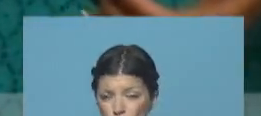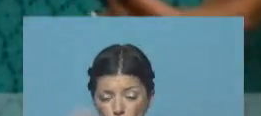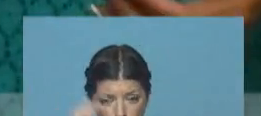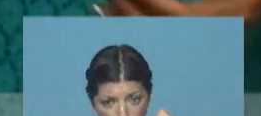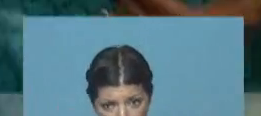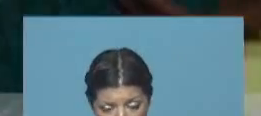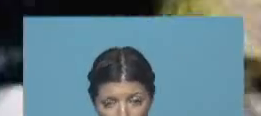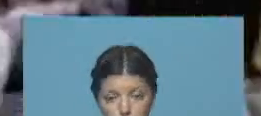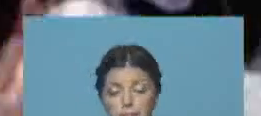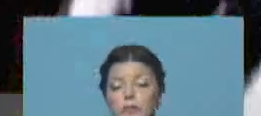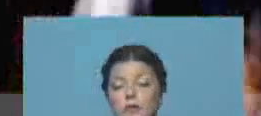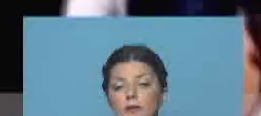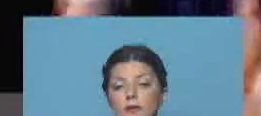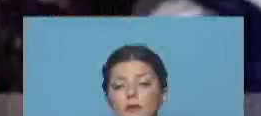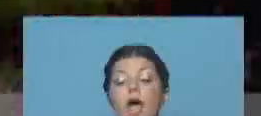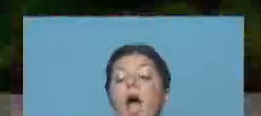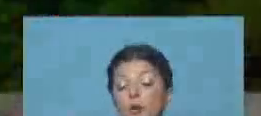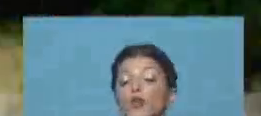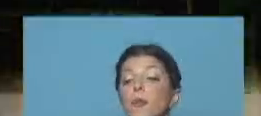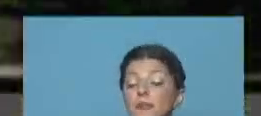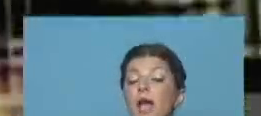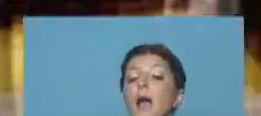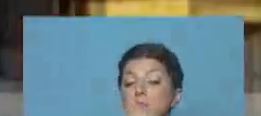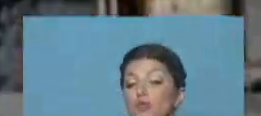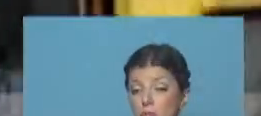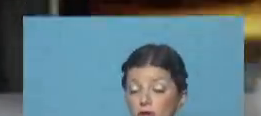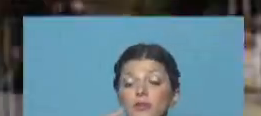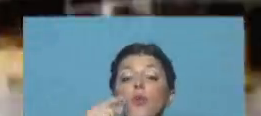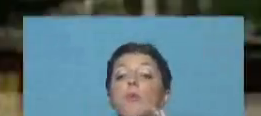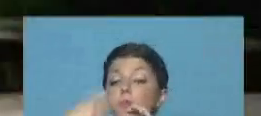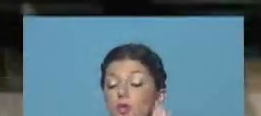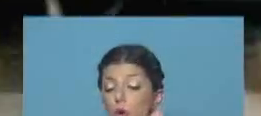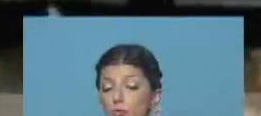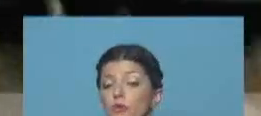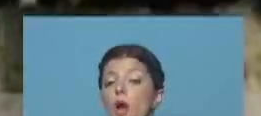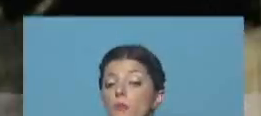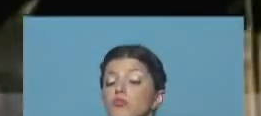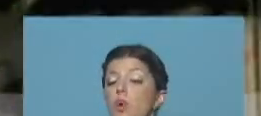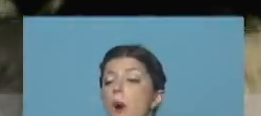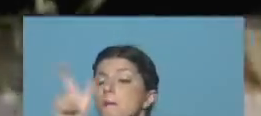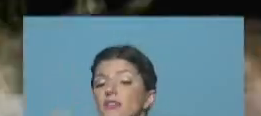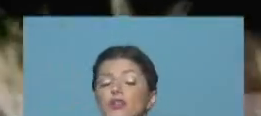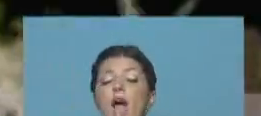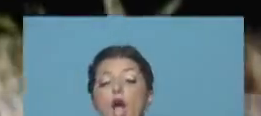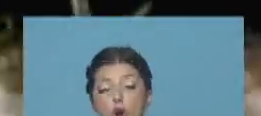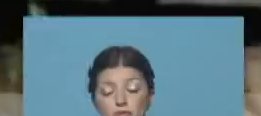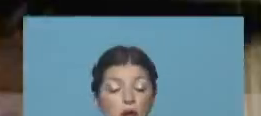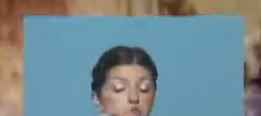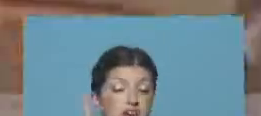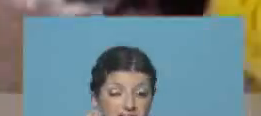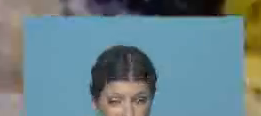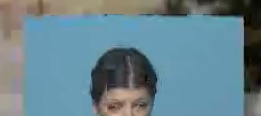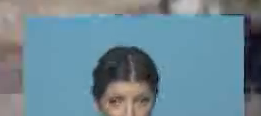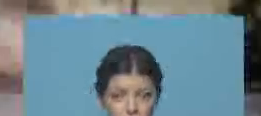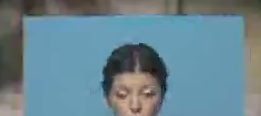Desde otra óptica, el oficialismo responde con el video de un artefacto explosivo arrojado por supuestos opositores no identificados que